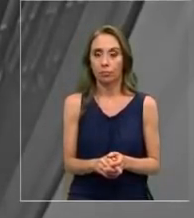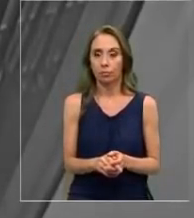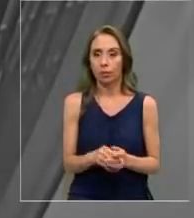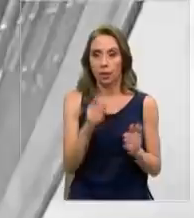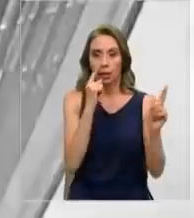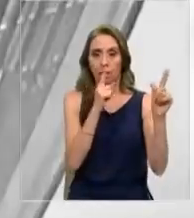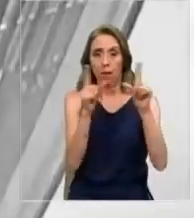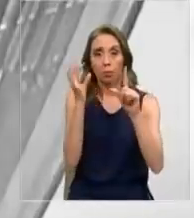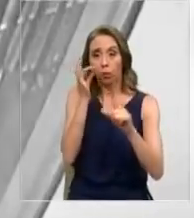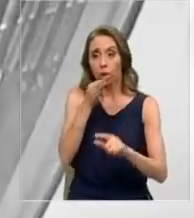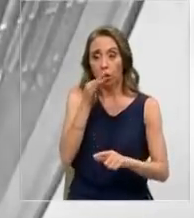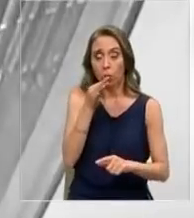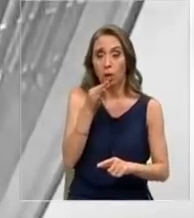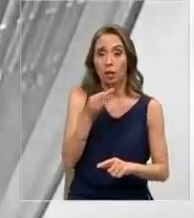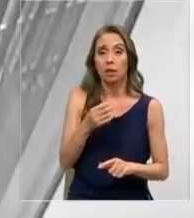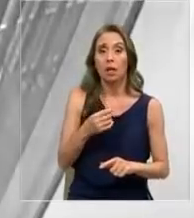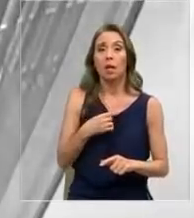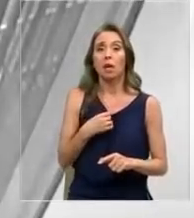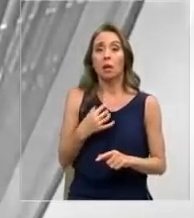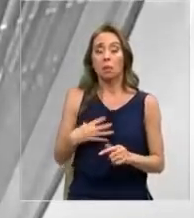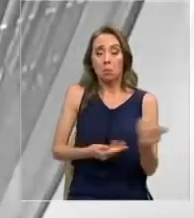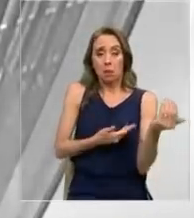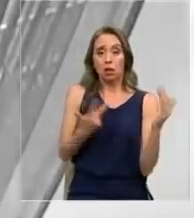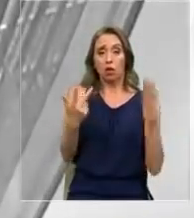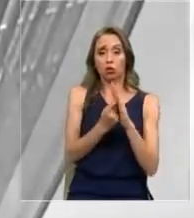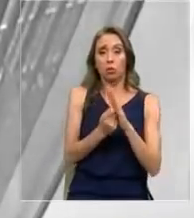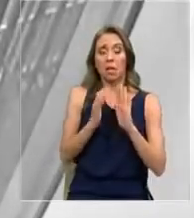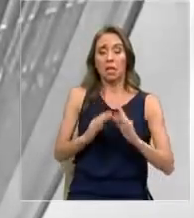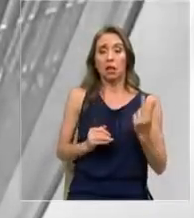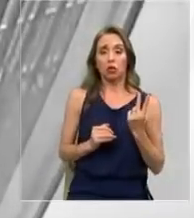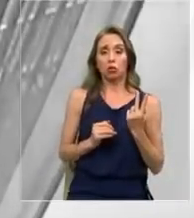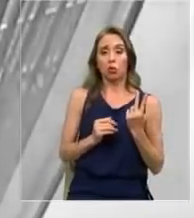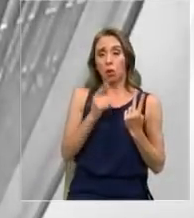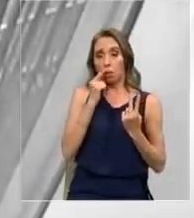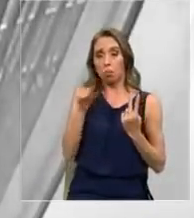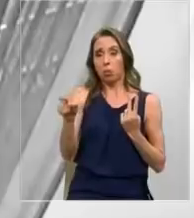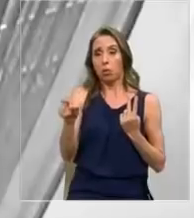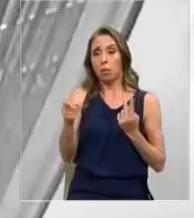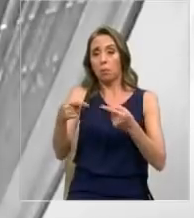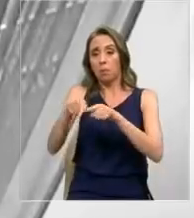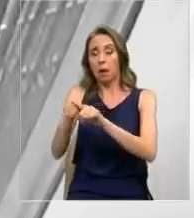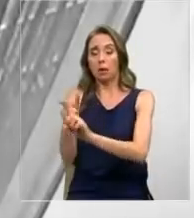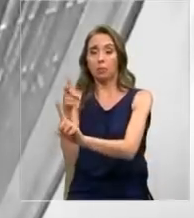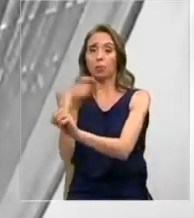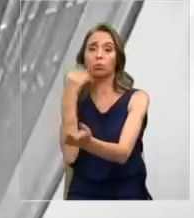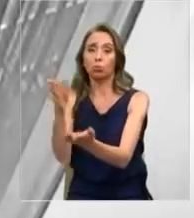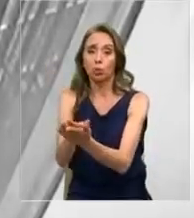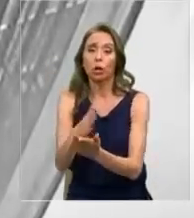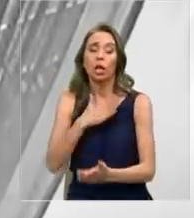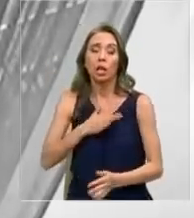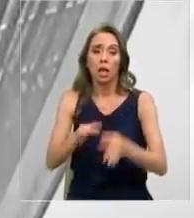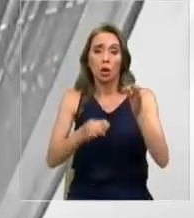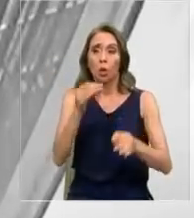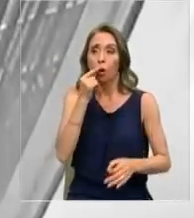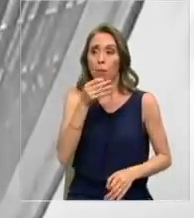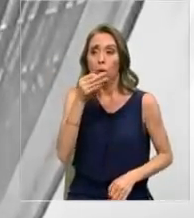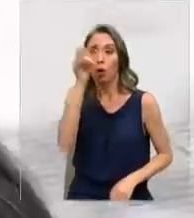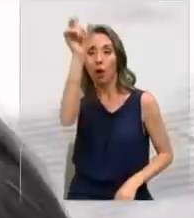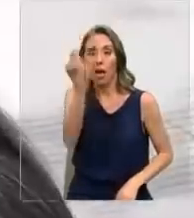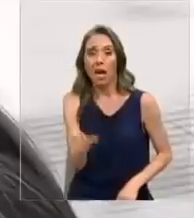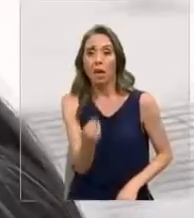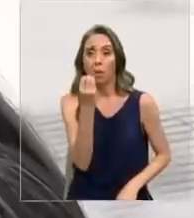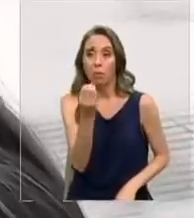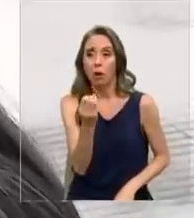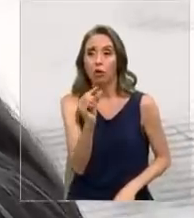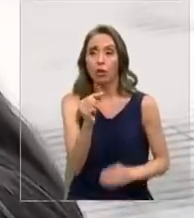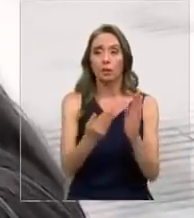Vean el daño que hicieron, que me dejaron sola con mi hijo de 8 meses. Y nada, que se haga justicia, él era bueno.